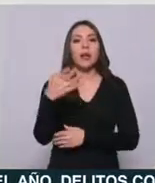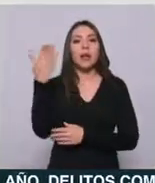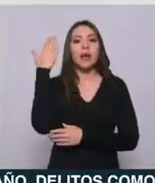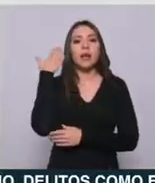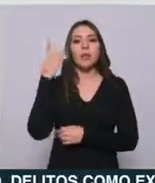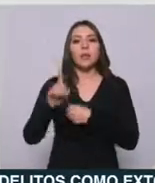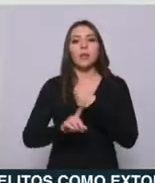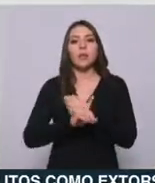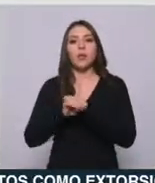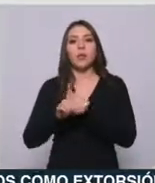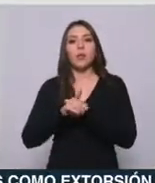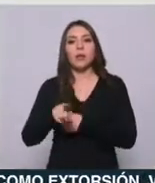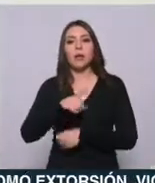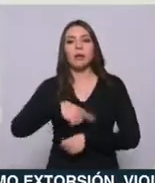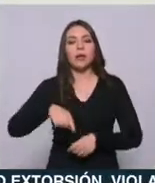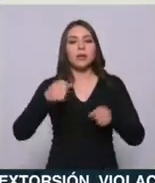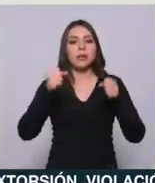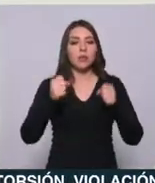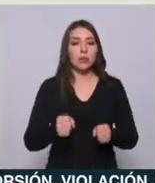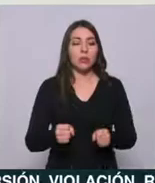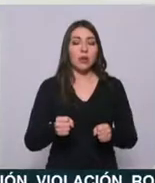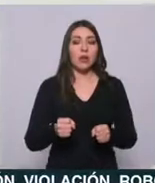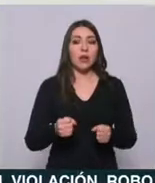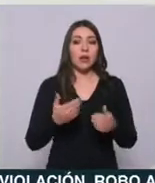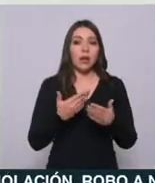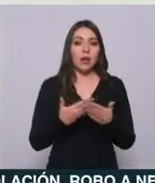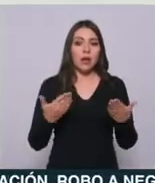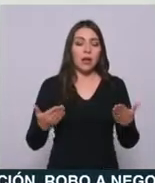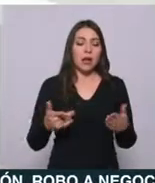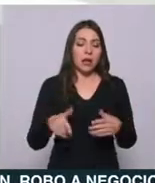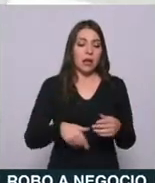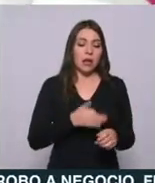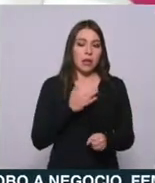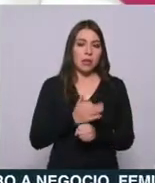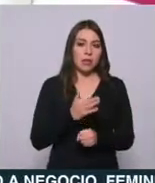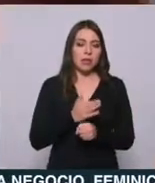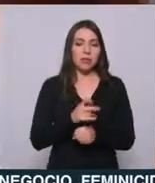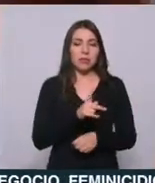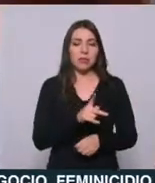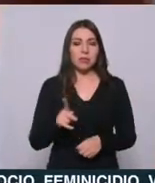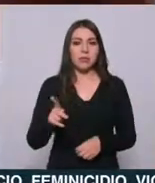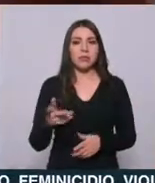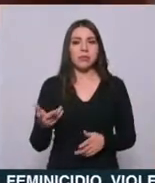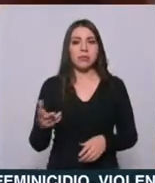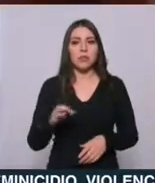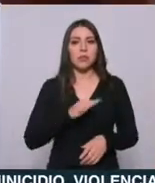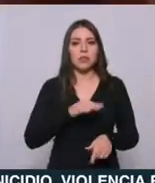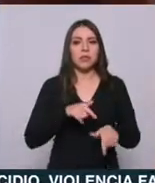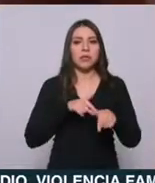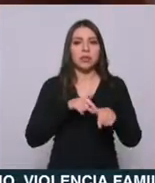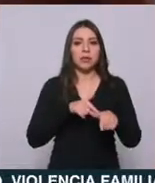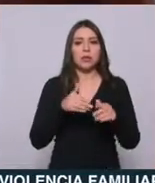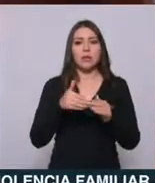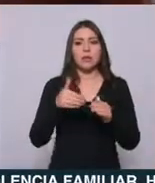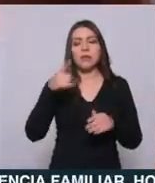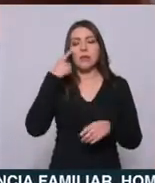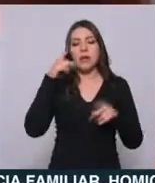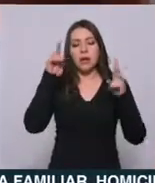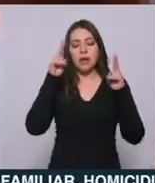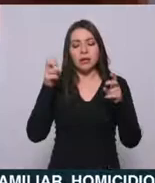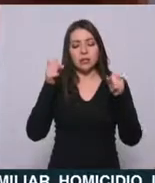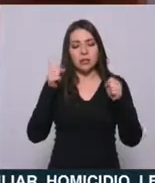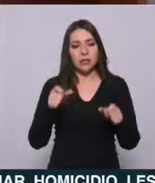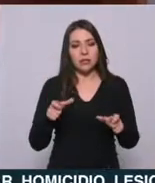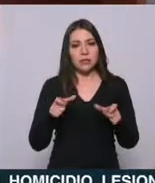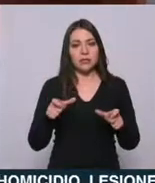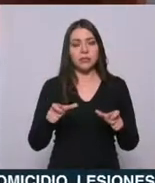de seguridad. No obstante, consideró que ahorita hay condiciones que se mantienen en su curso las acciones de seguridad,